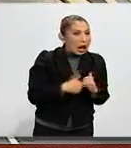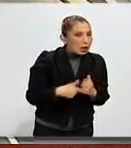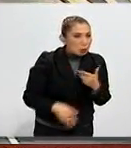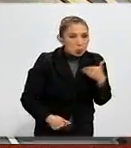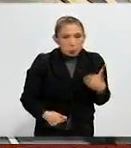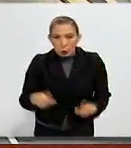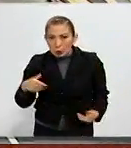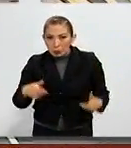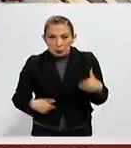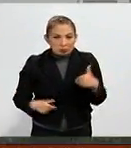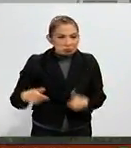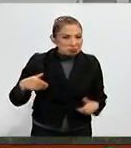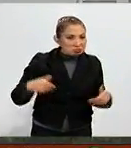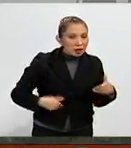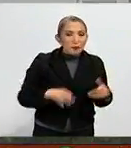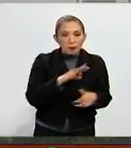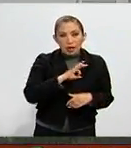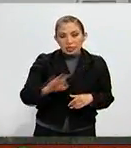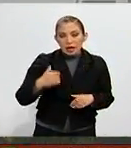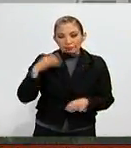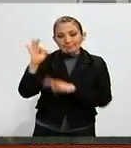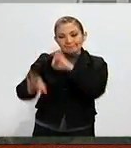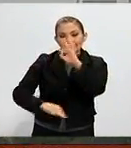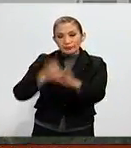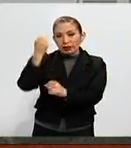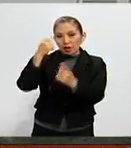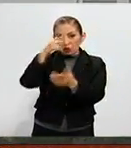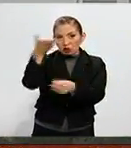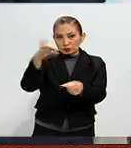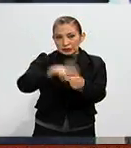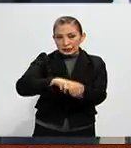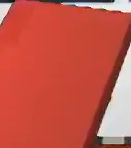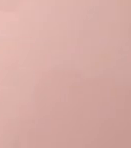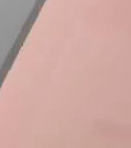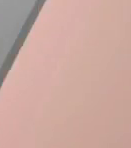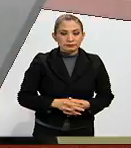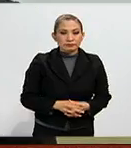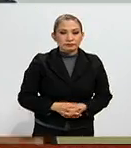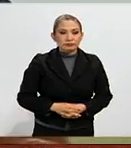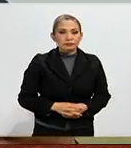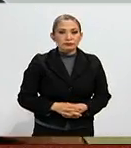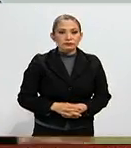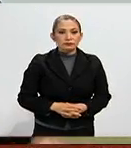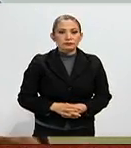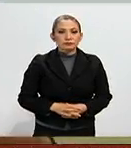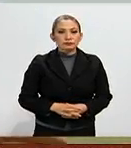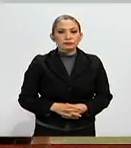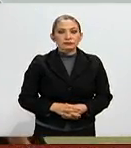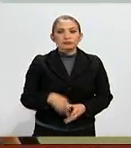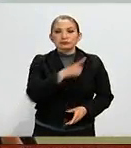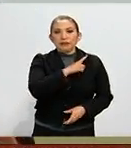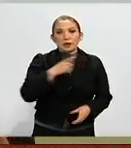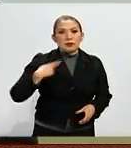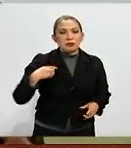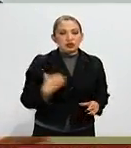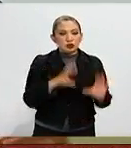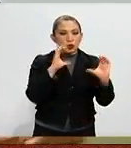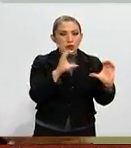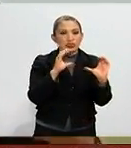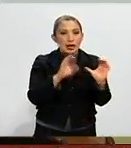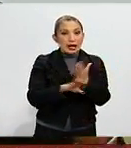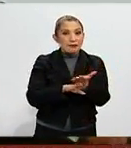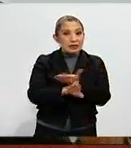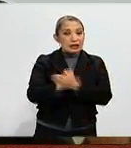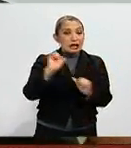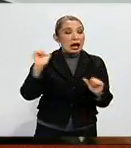de molestia pueden ser atendidas en 7 hospitales. Nosotros debemos tomar medidas preventivas